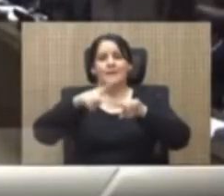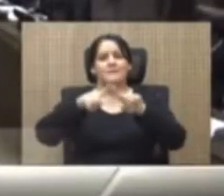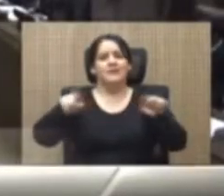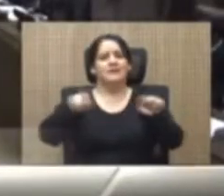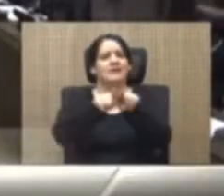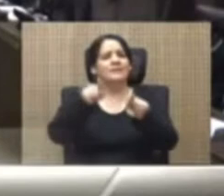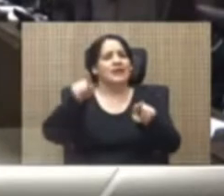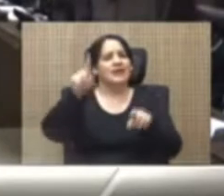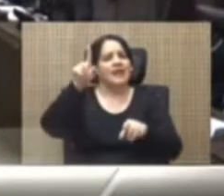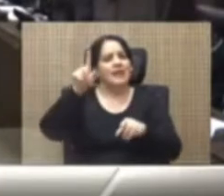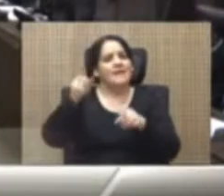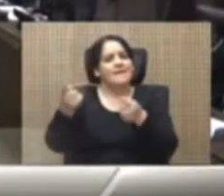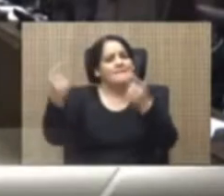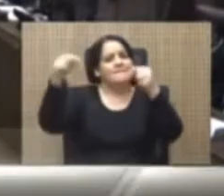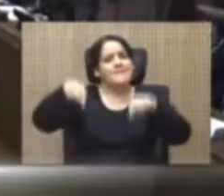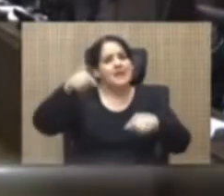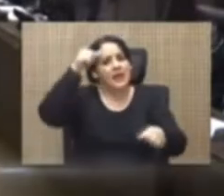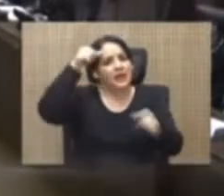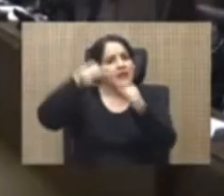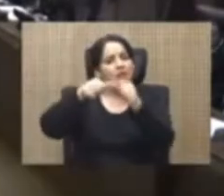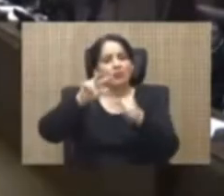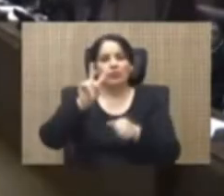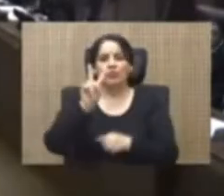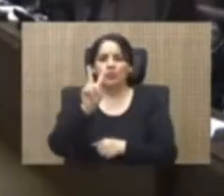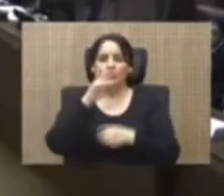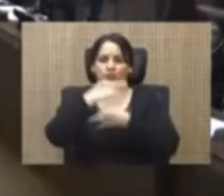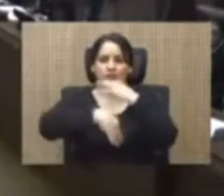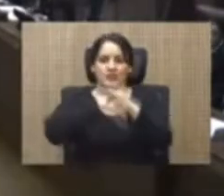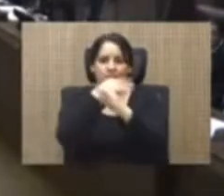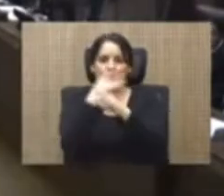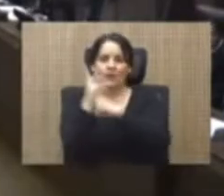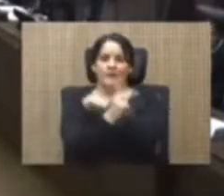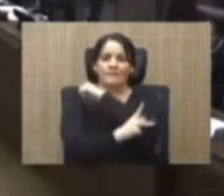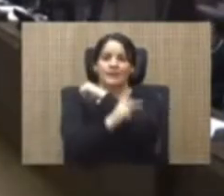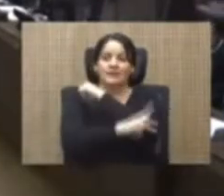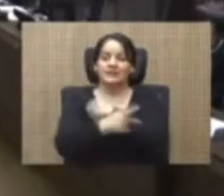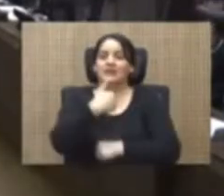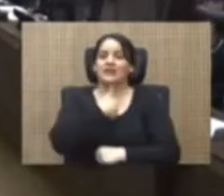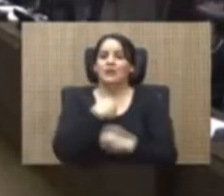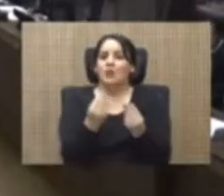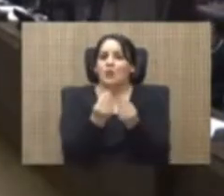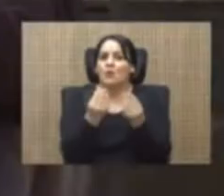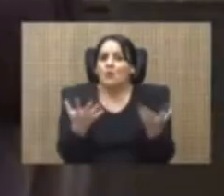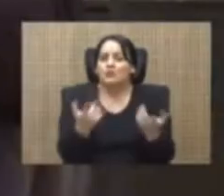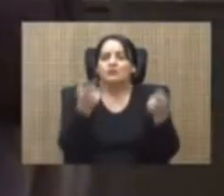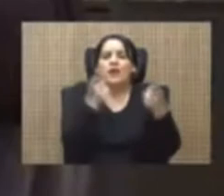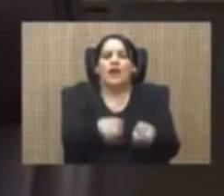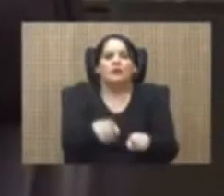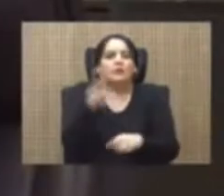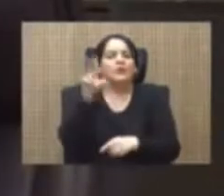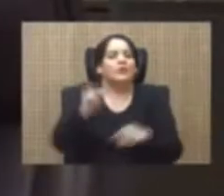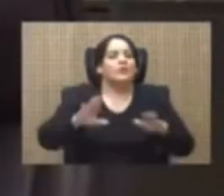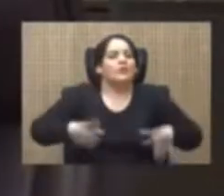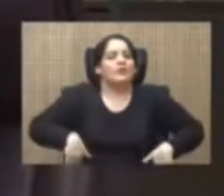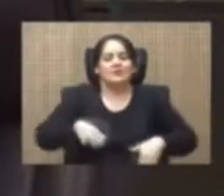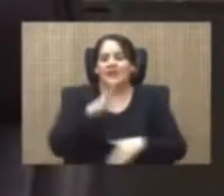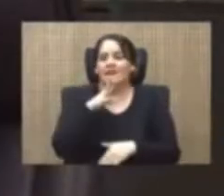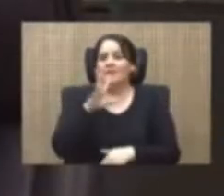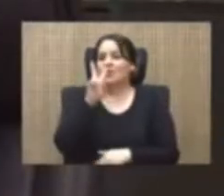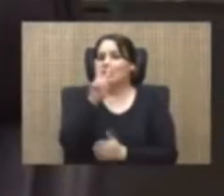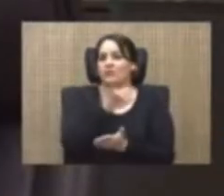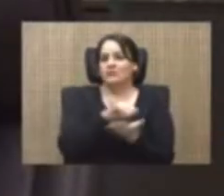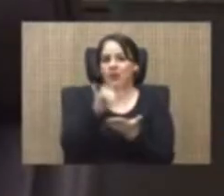dos tipos de de país que tenemos y en muchísimos casos de lo que no se habla los dos anjos es que